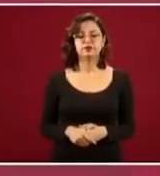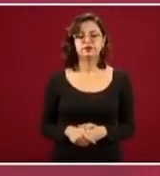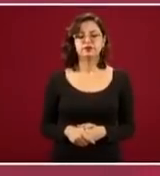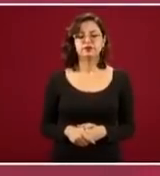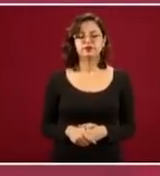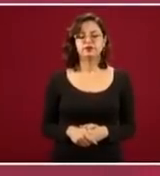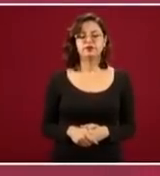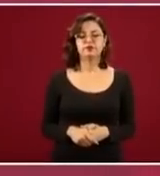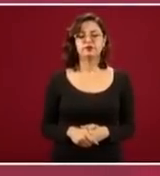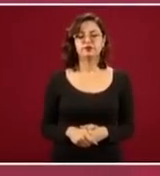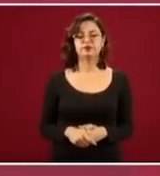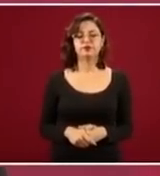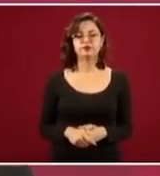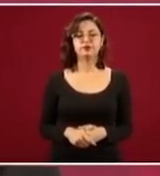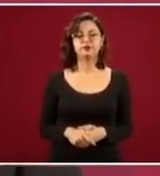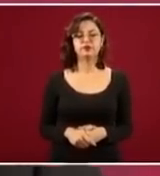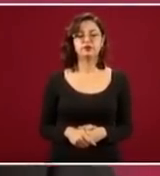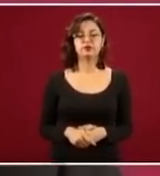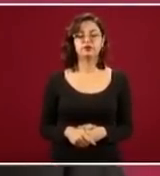las